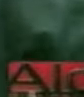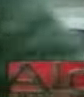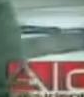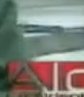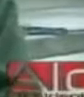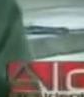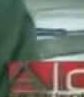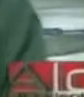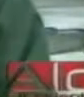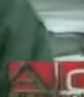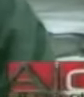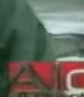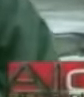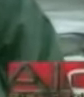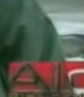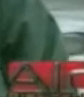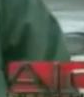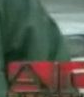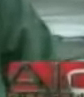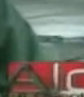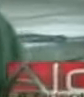conducta.